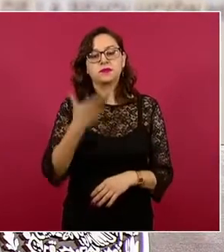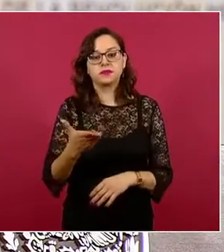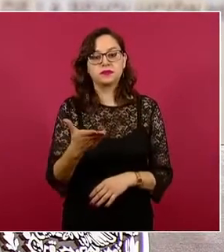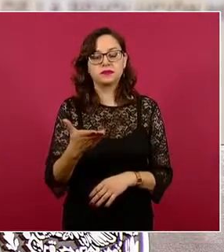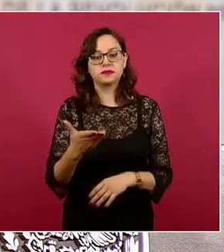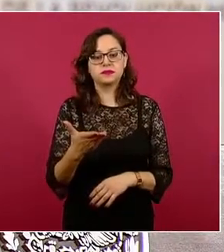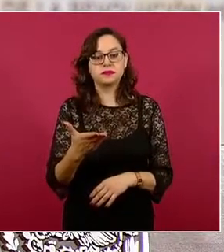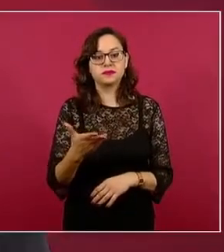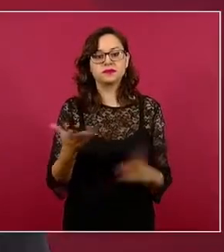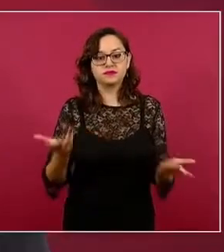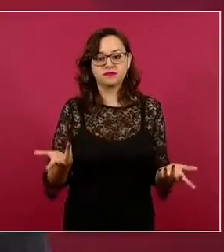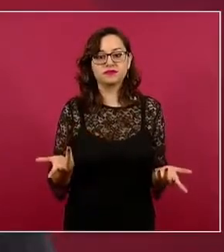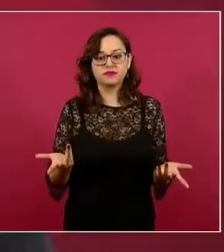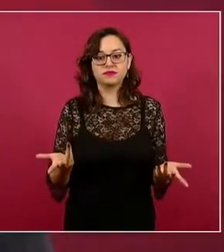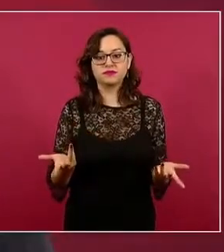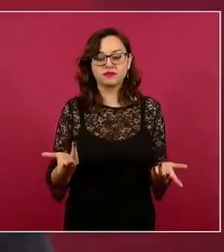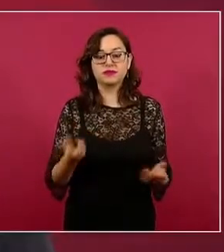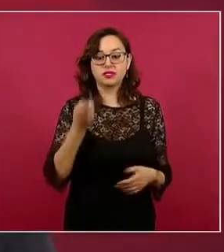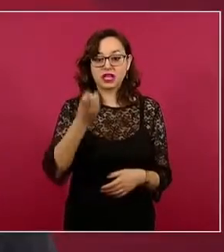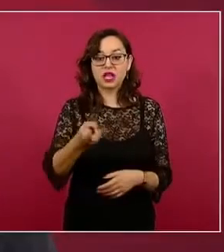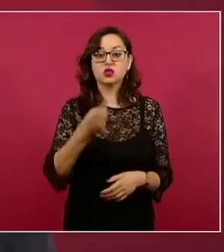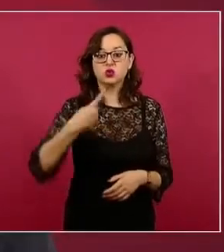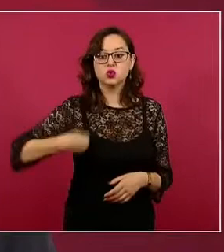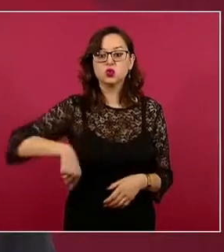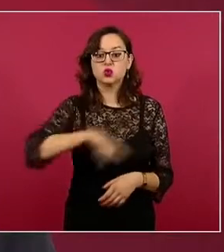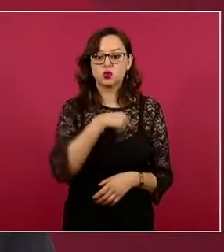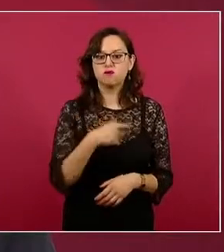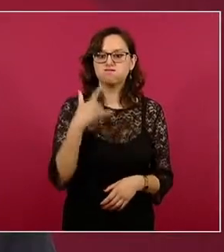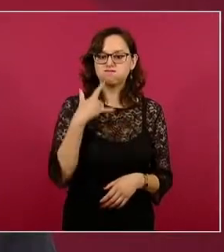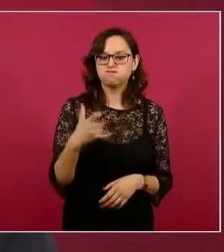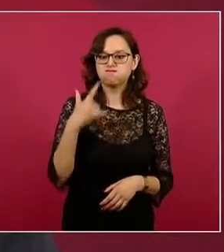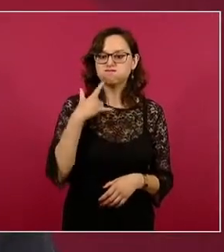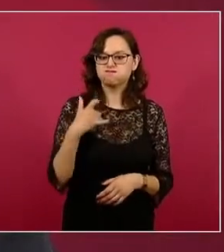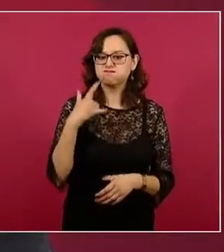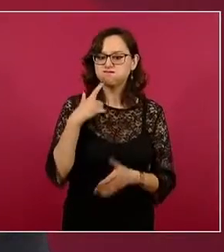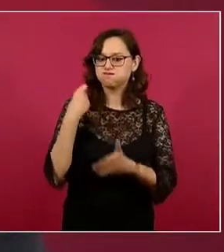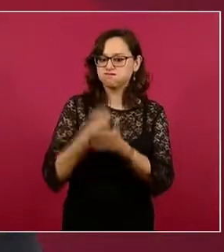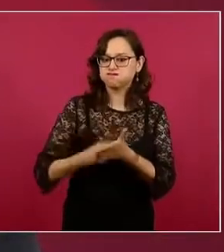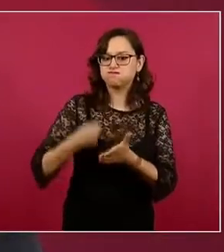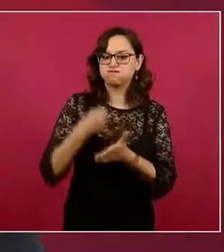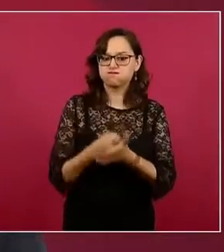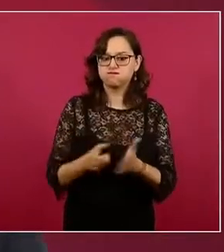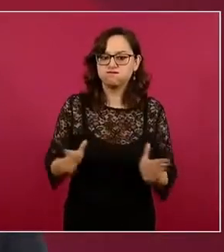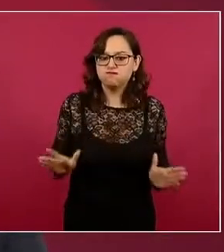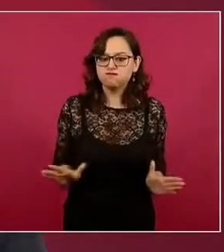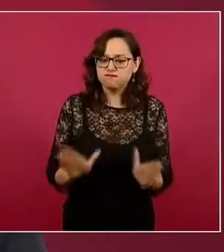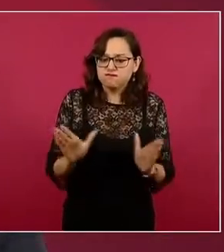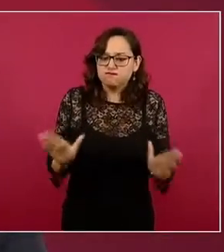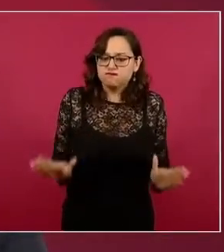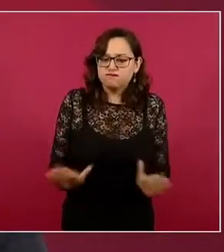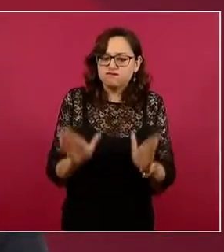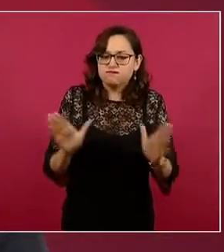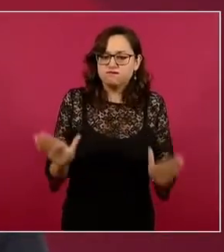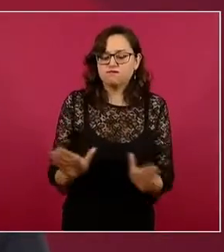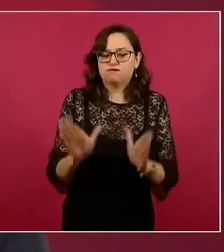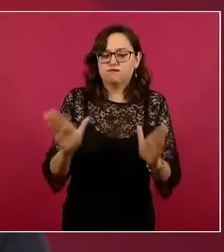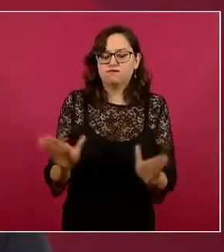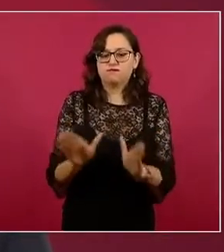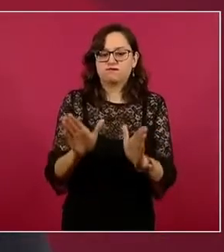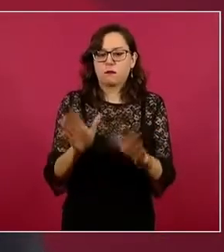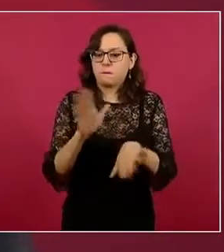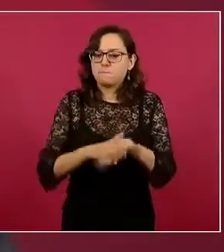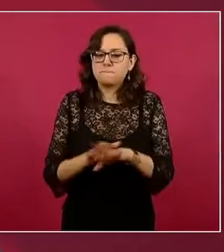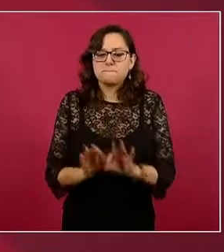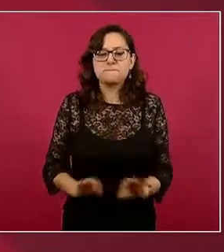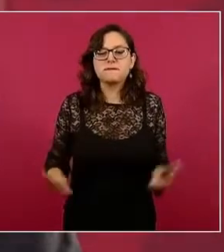Entonces, nosotros lo que estamos impulsando, lo más importante de todo,